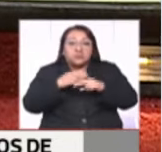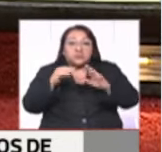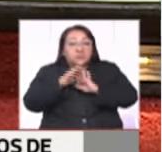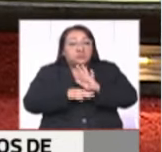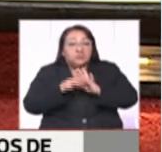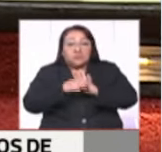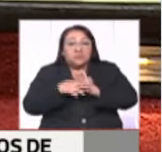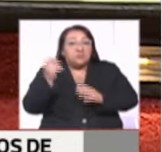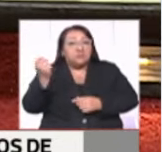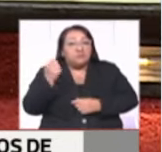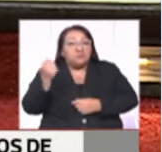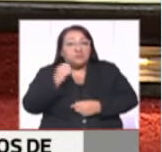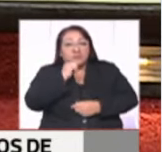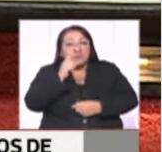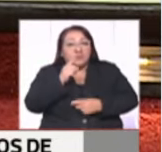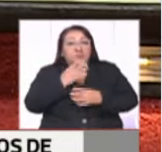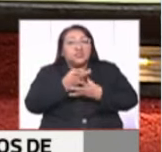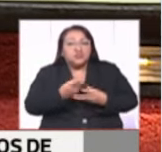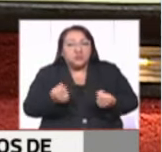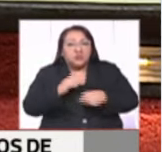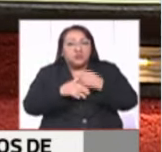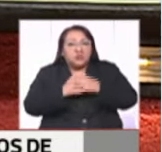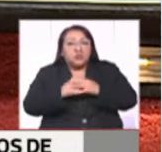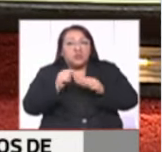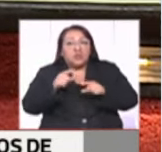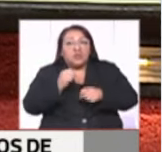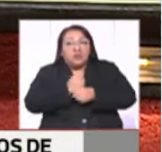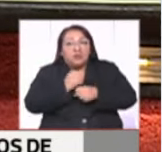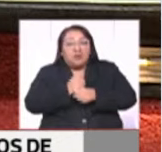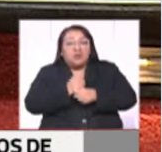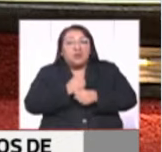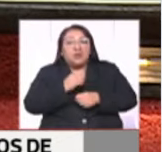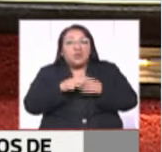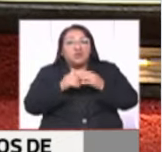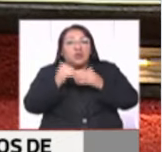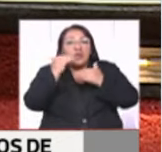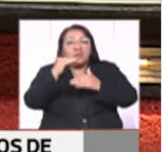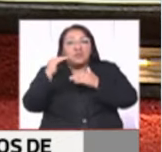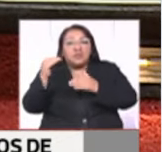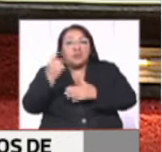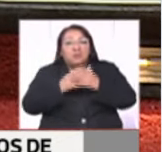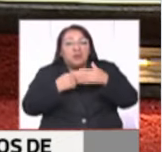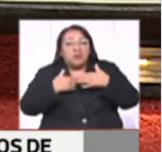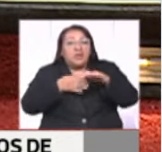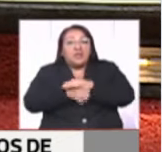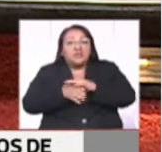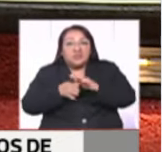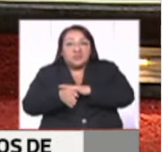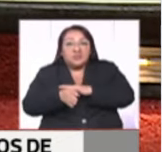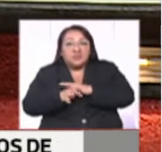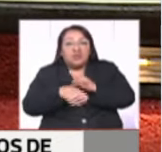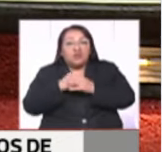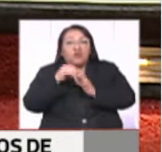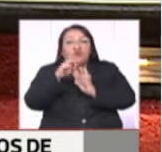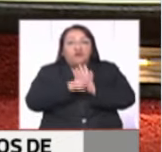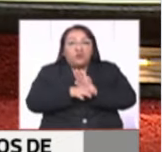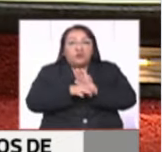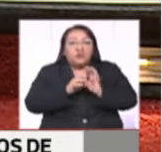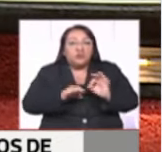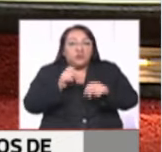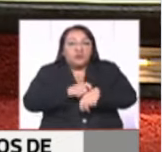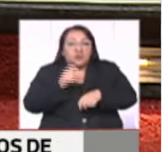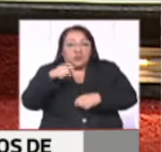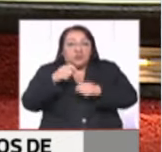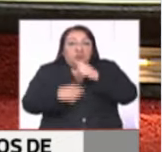pensión, la falta de flexibilidad en el sistema y las limitaciones para acceder a los fondos en momentos